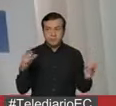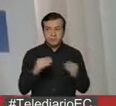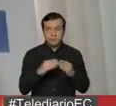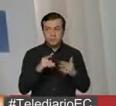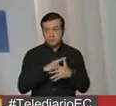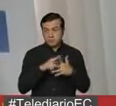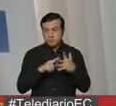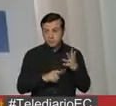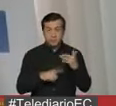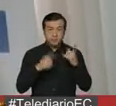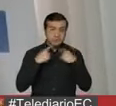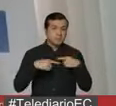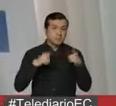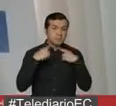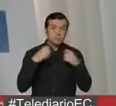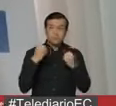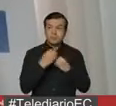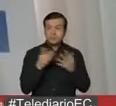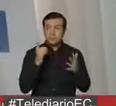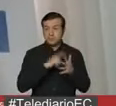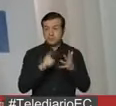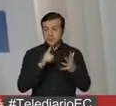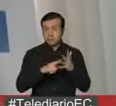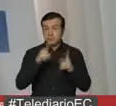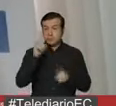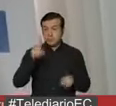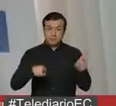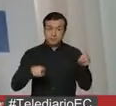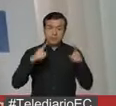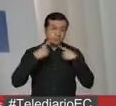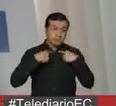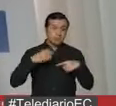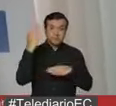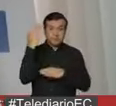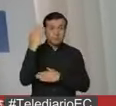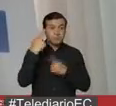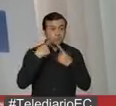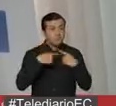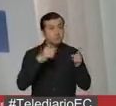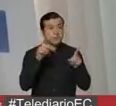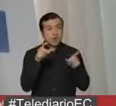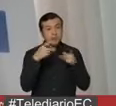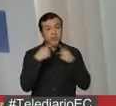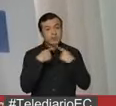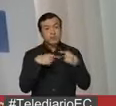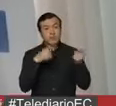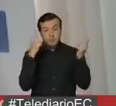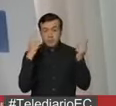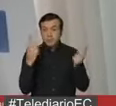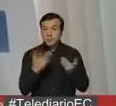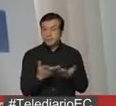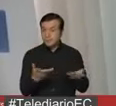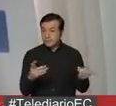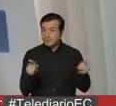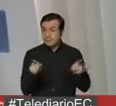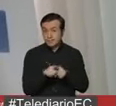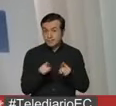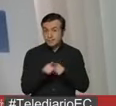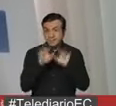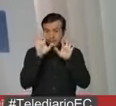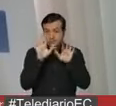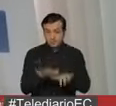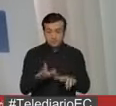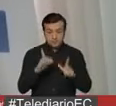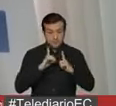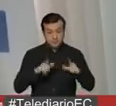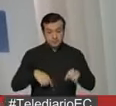sido difundido ampliamente por los diferentes medios de comunicación y de igual manera lo ha hecho la Secretaría de